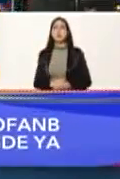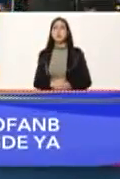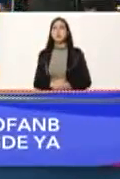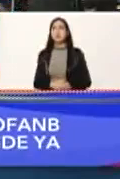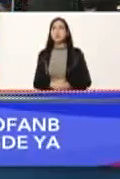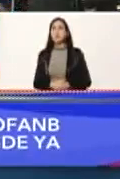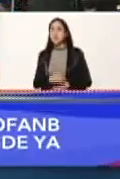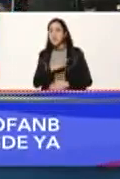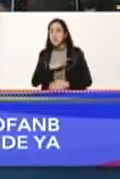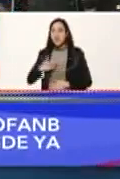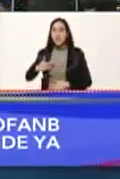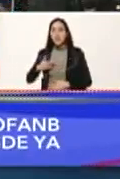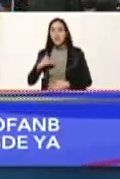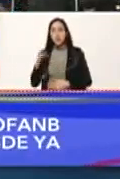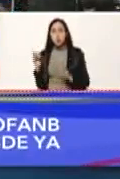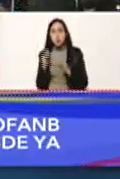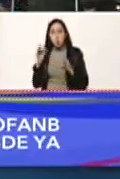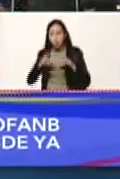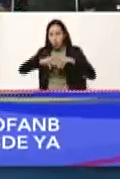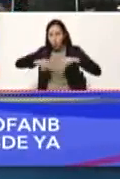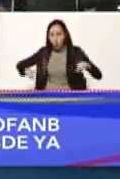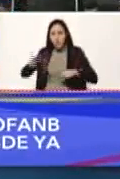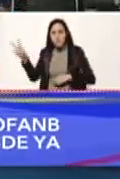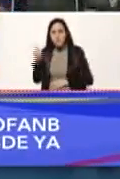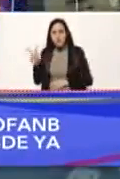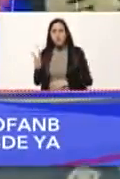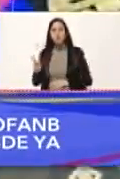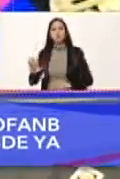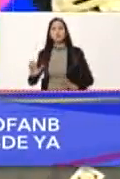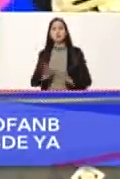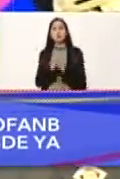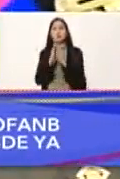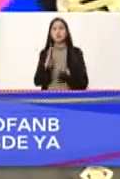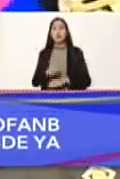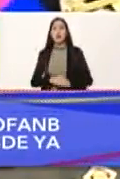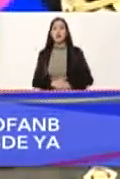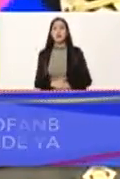tocar tierra sagrada de Venezuela.